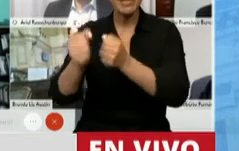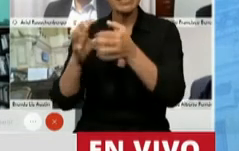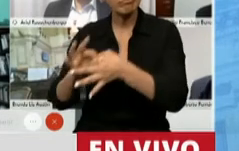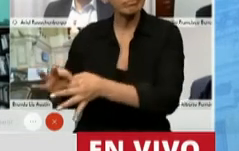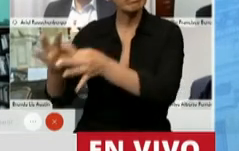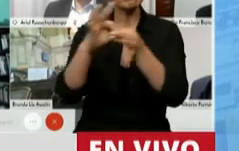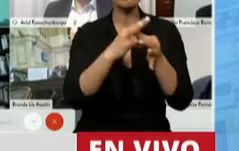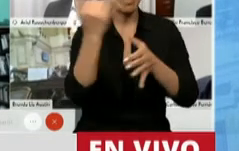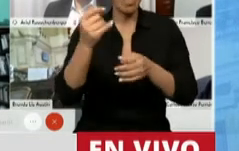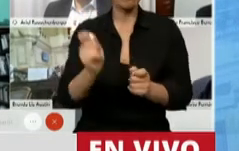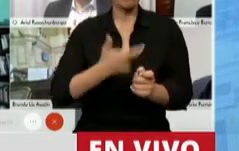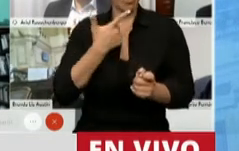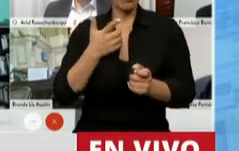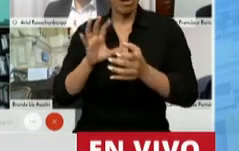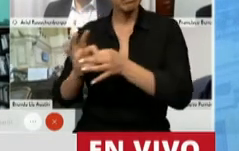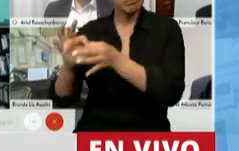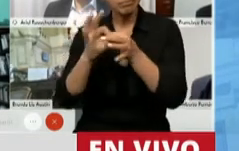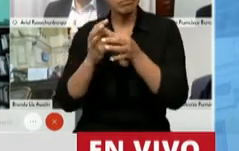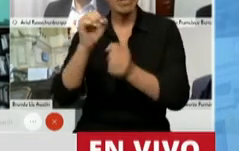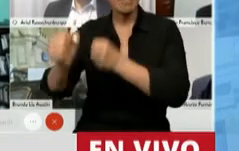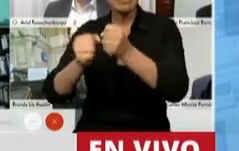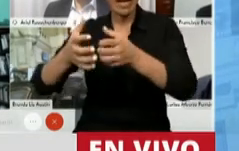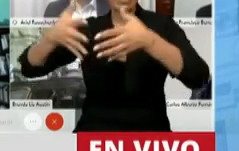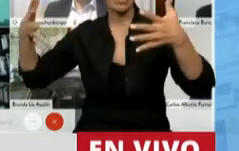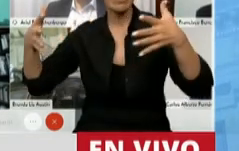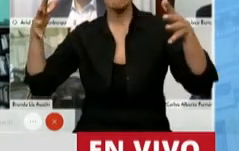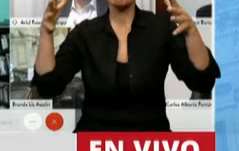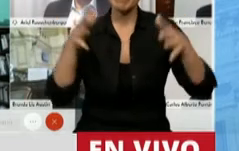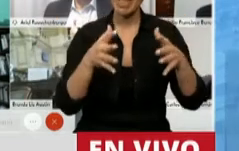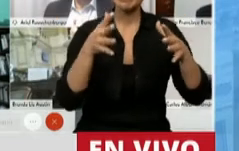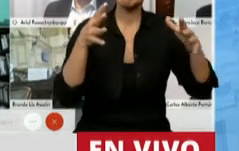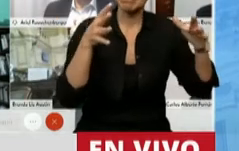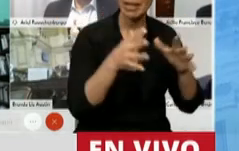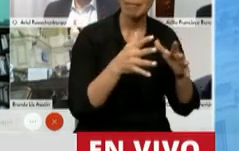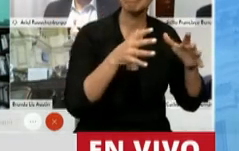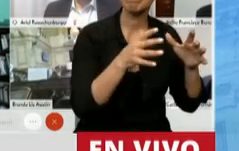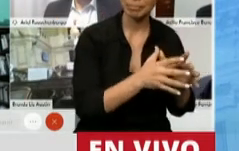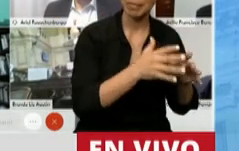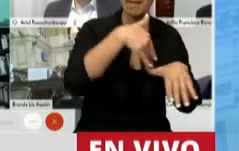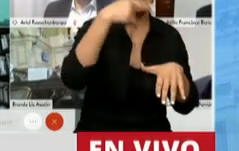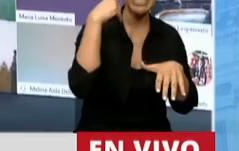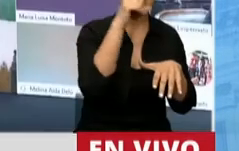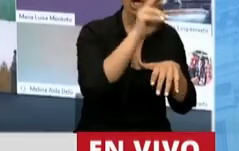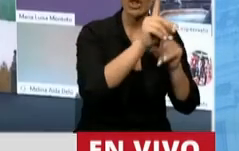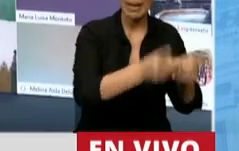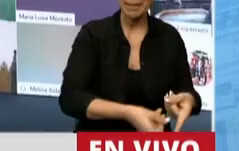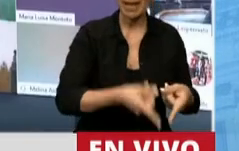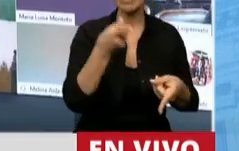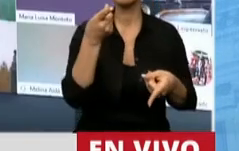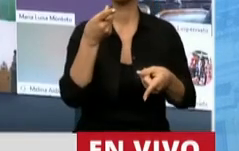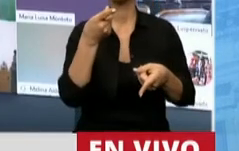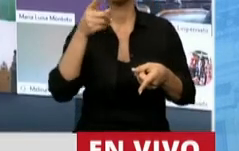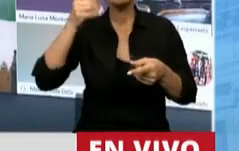con grandes empresas, con medianas y también con pequeñas y microempresas a